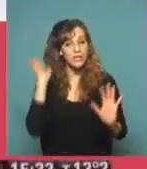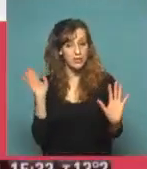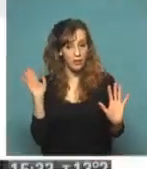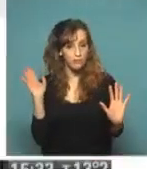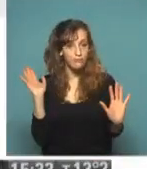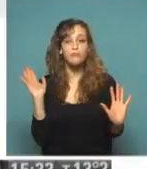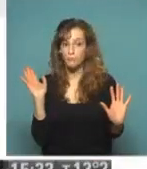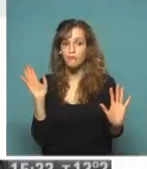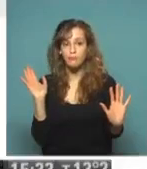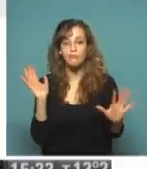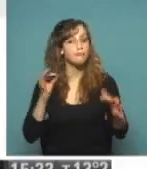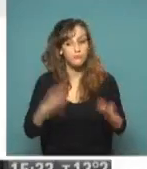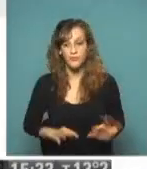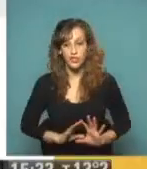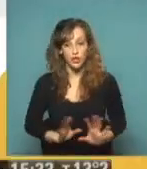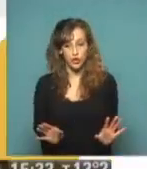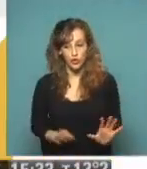Después vamos a usar. Y vos lo decís.